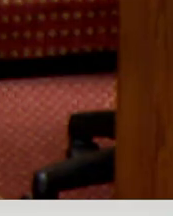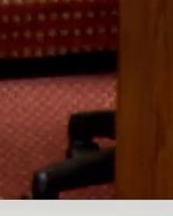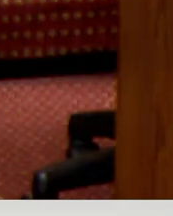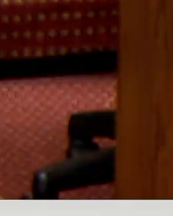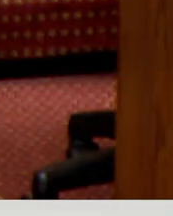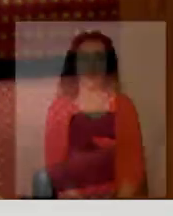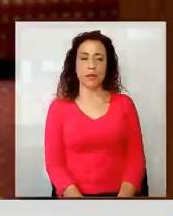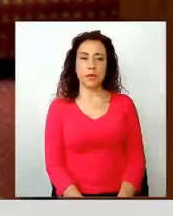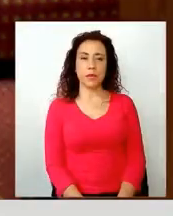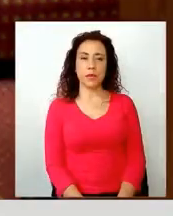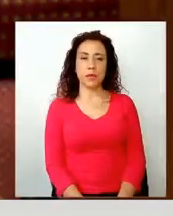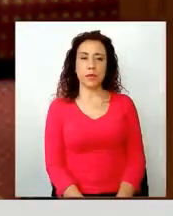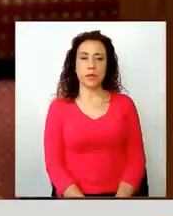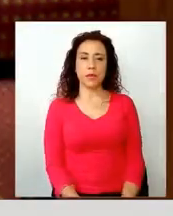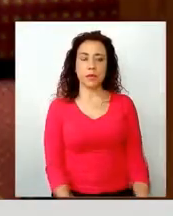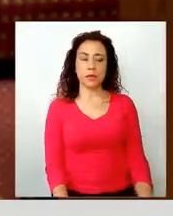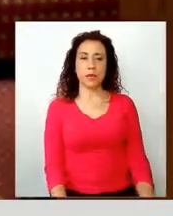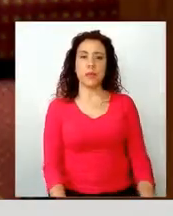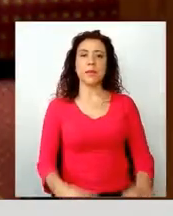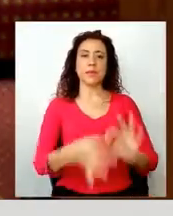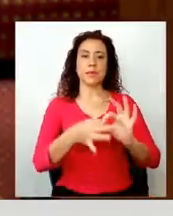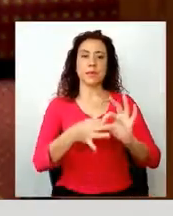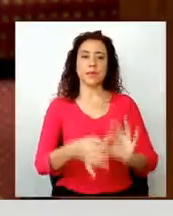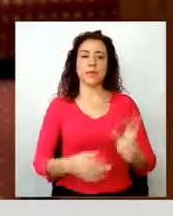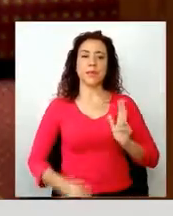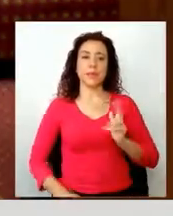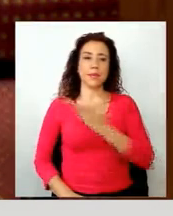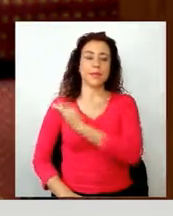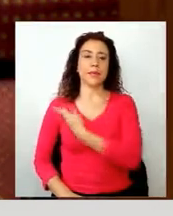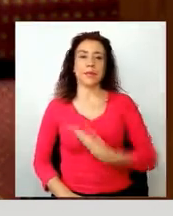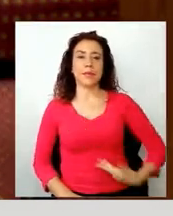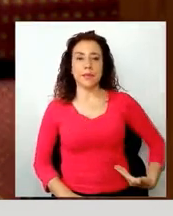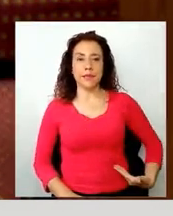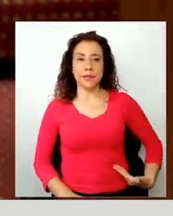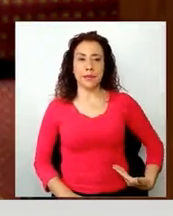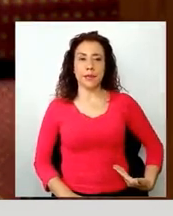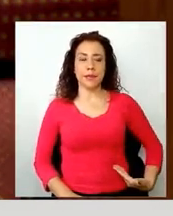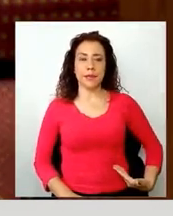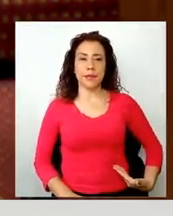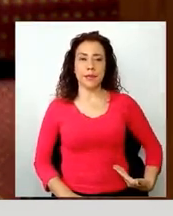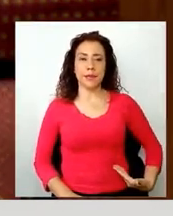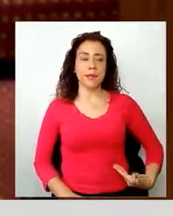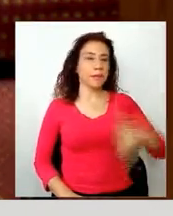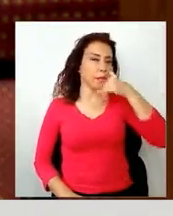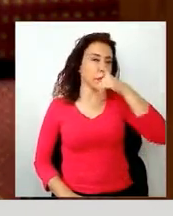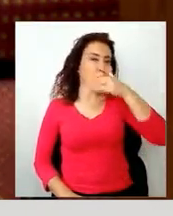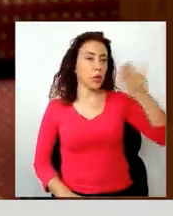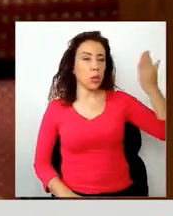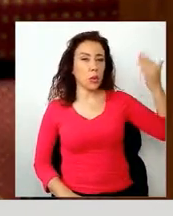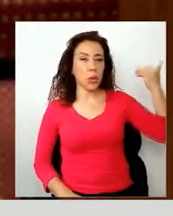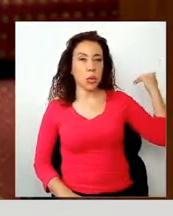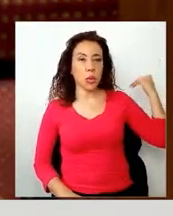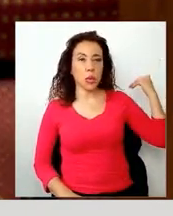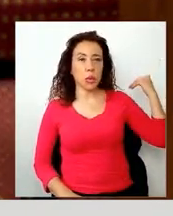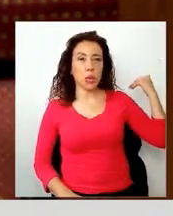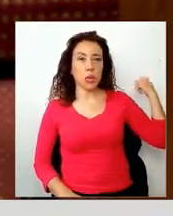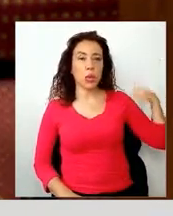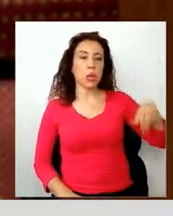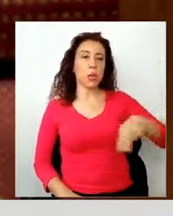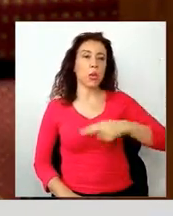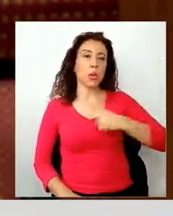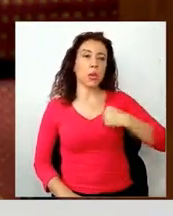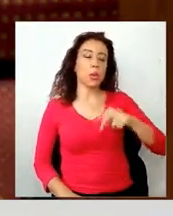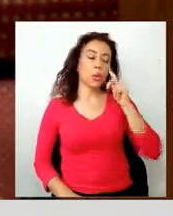Gracias señor presidente desde hace bastante tiempo le venimos siguiendo la pista